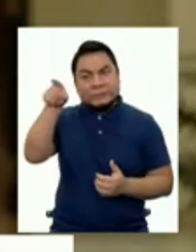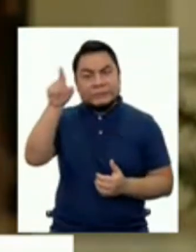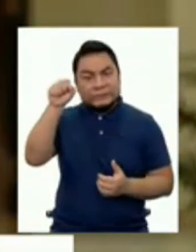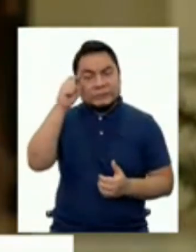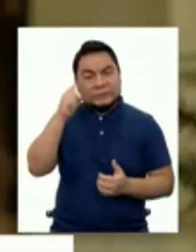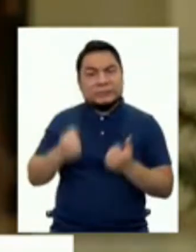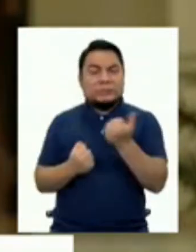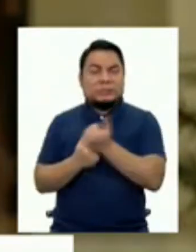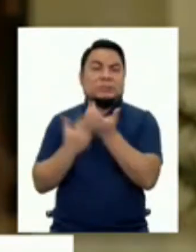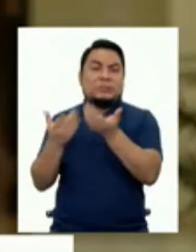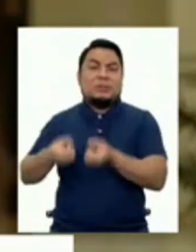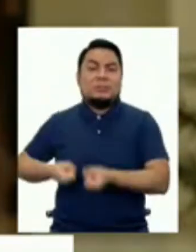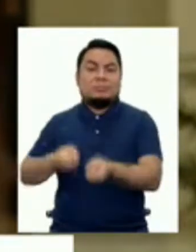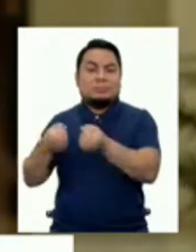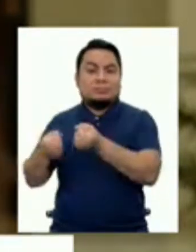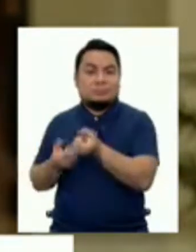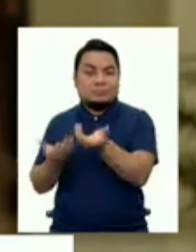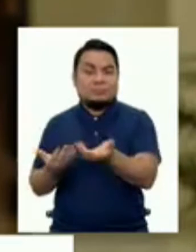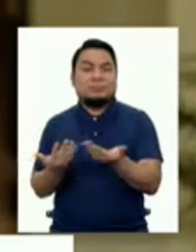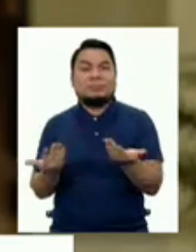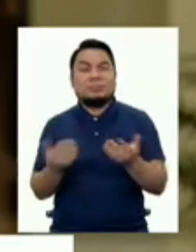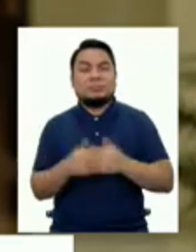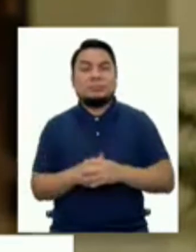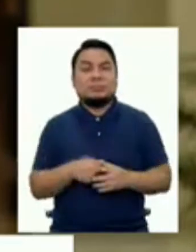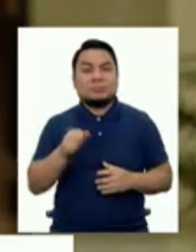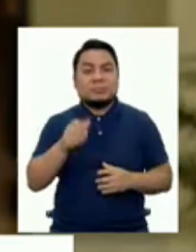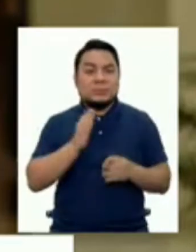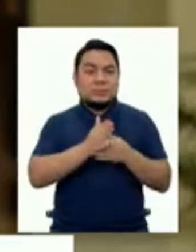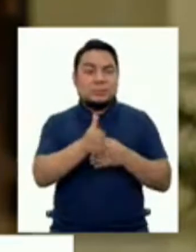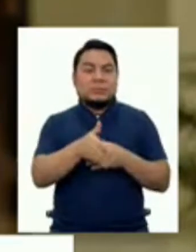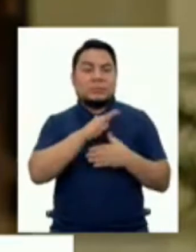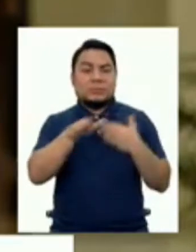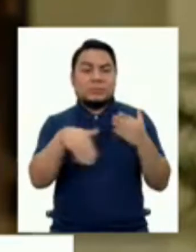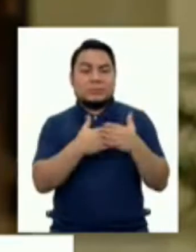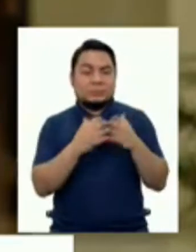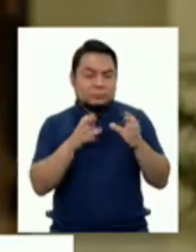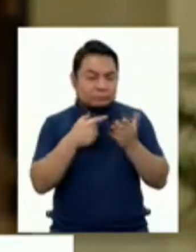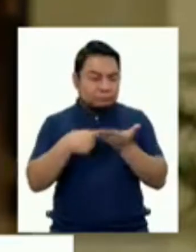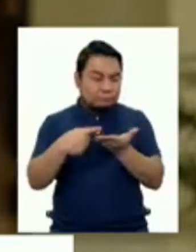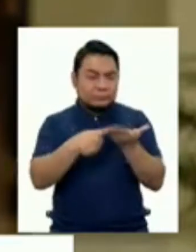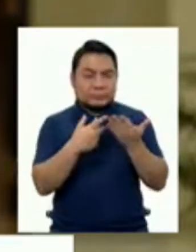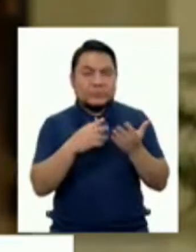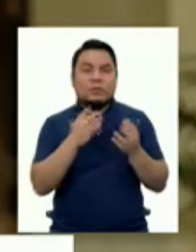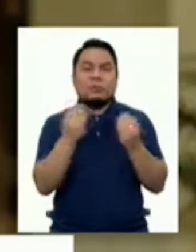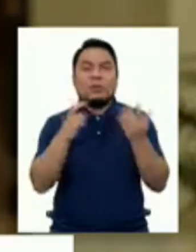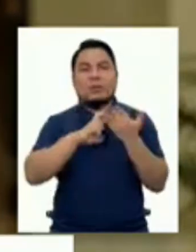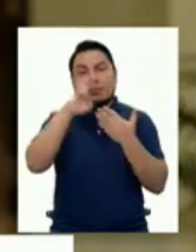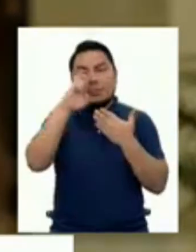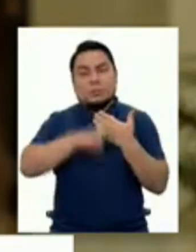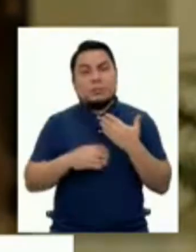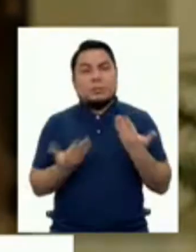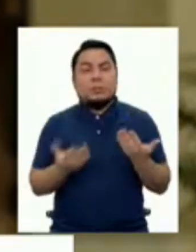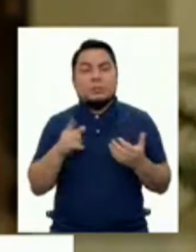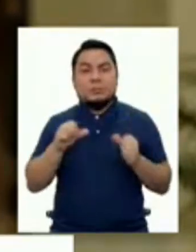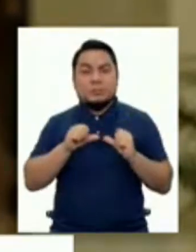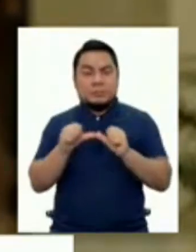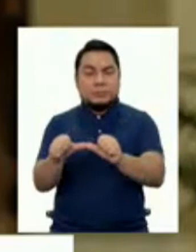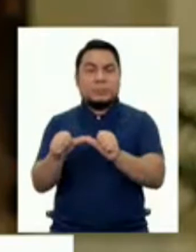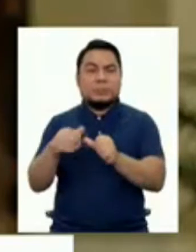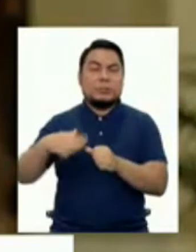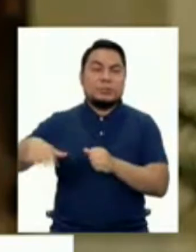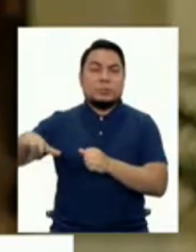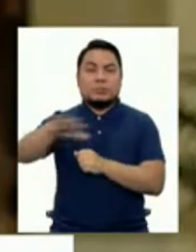en el sector agrícola y entonces a través de núcleos ejecutores tenemos una serie de programas de mantenimiento de